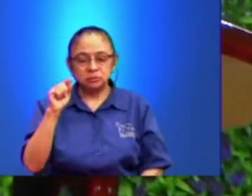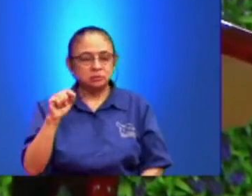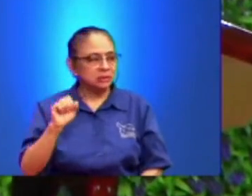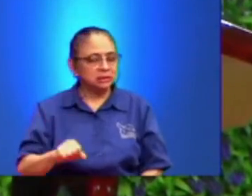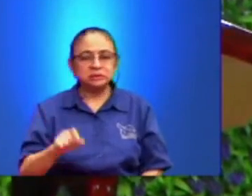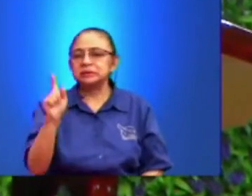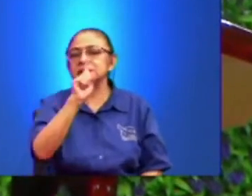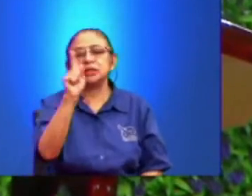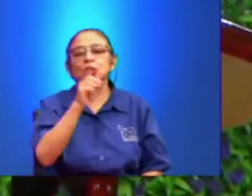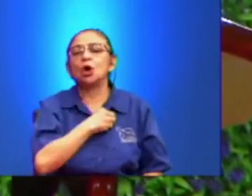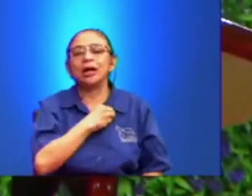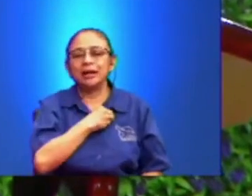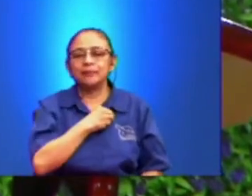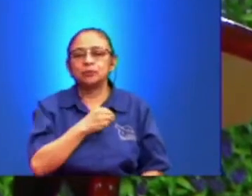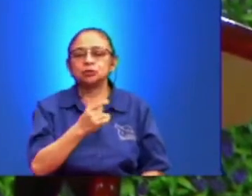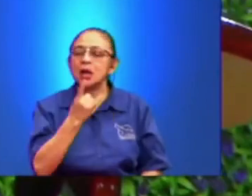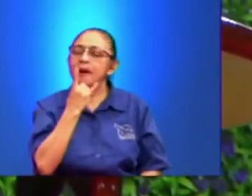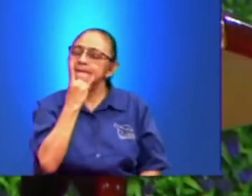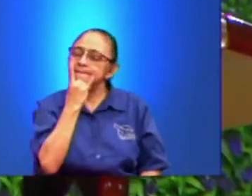perdonar